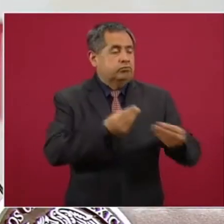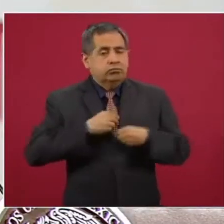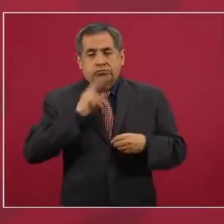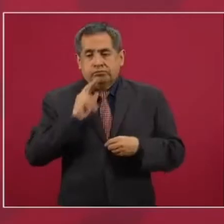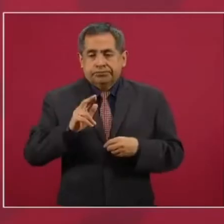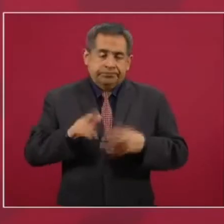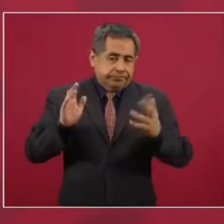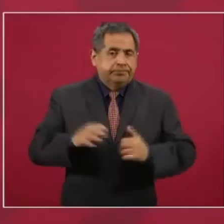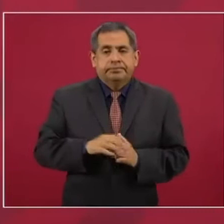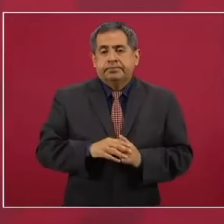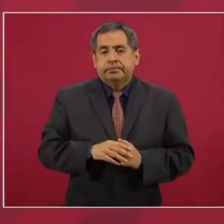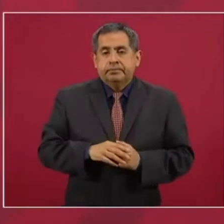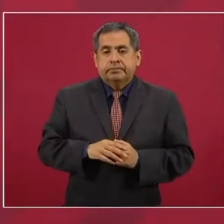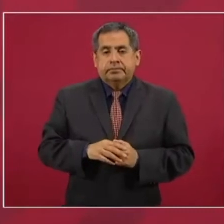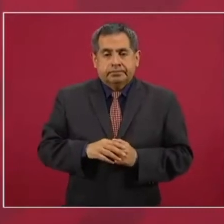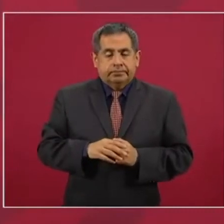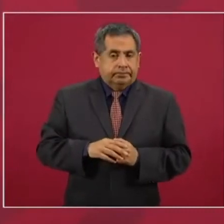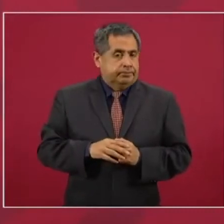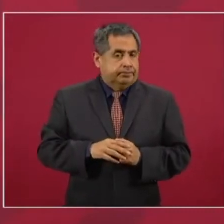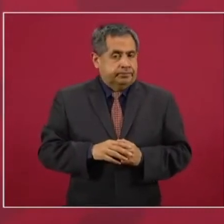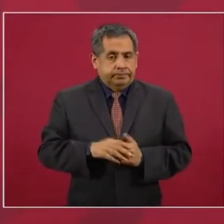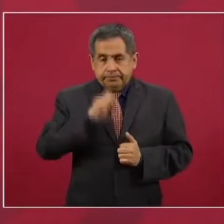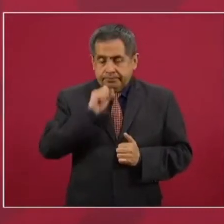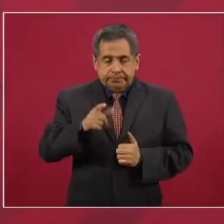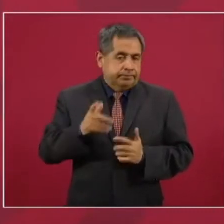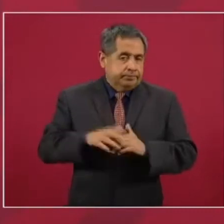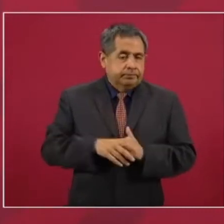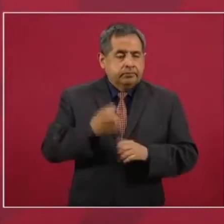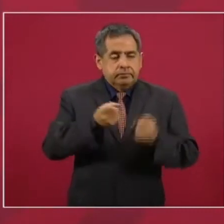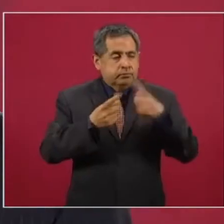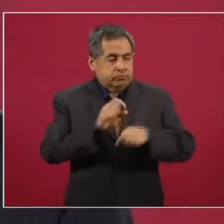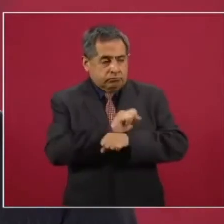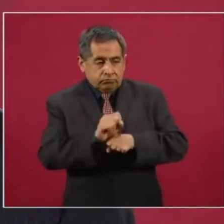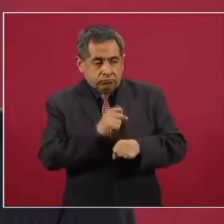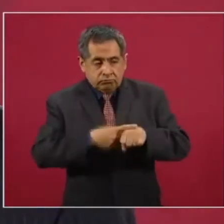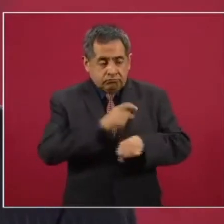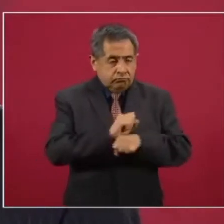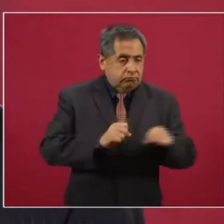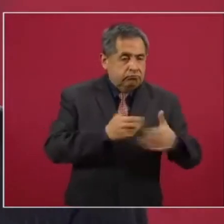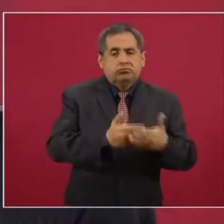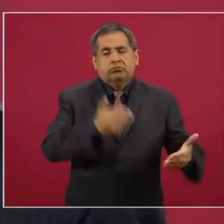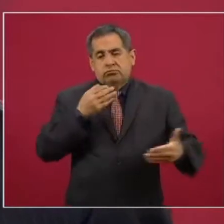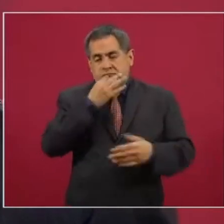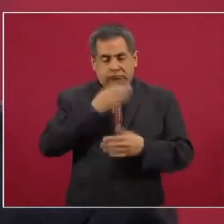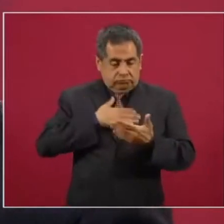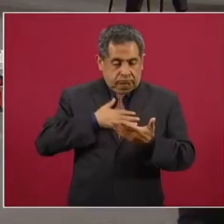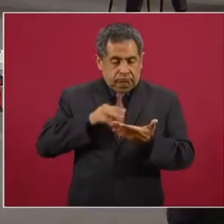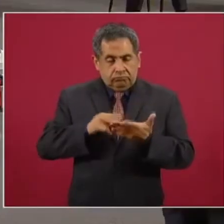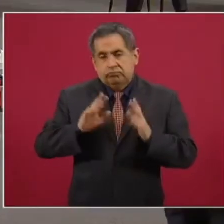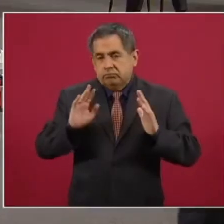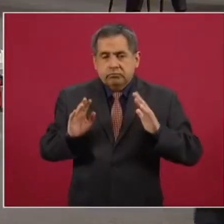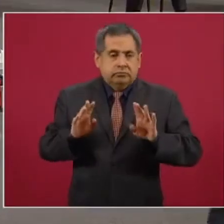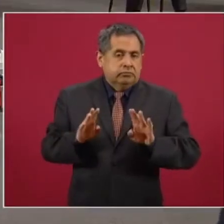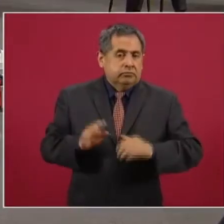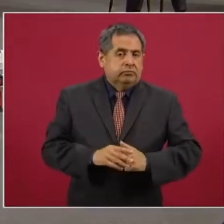pero tenemos también en los casos leves podemos tener anticipadamente el resultado,